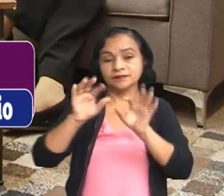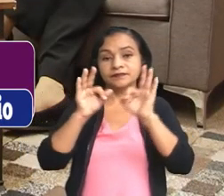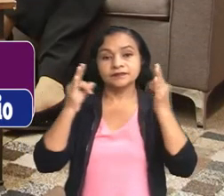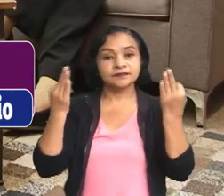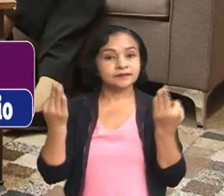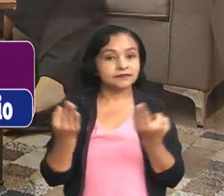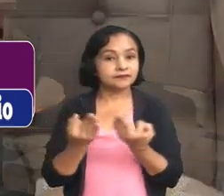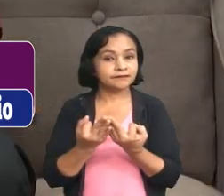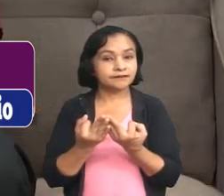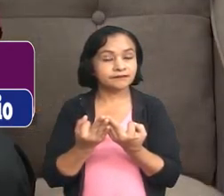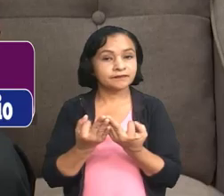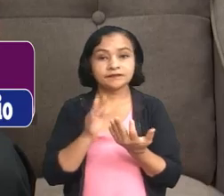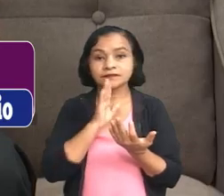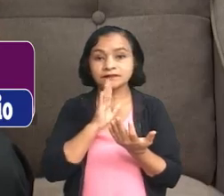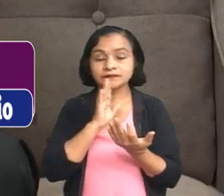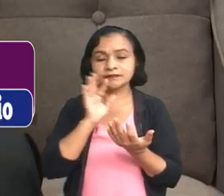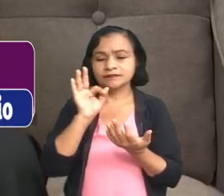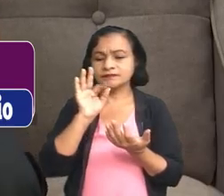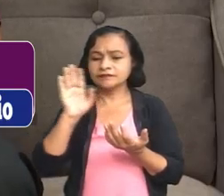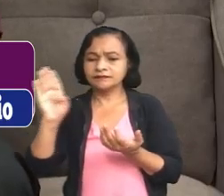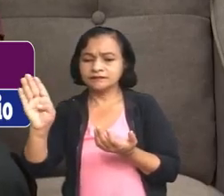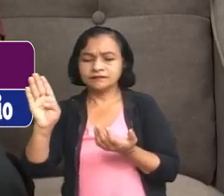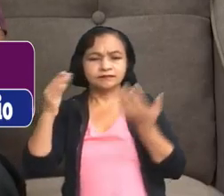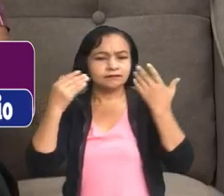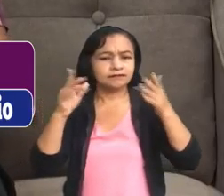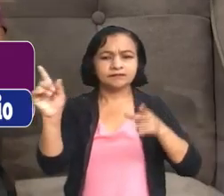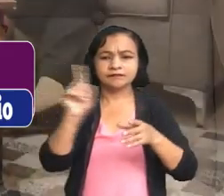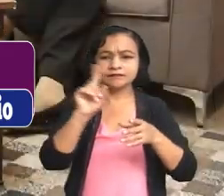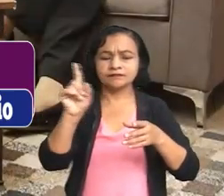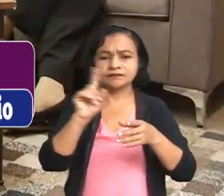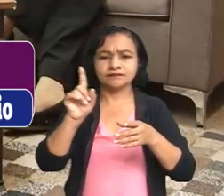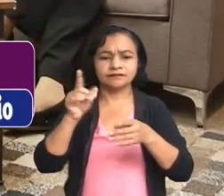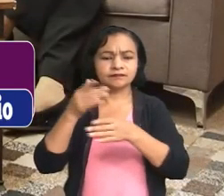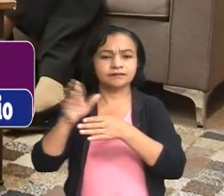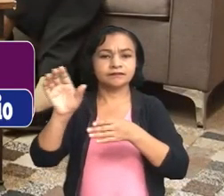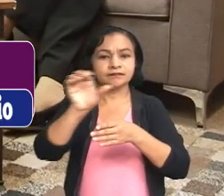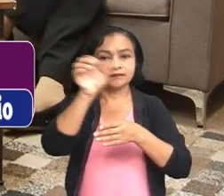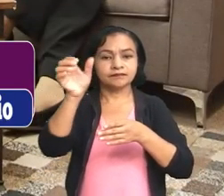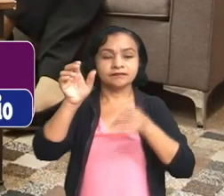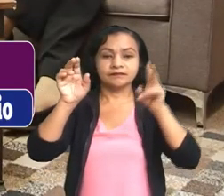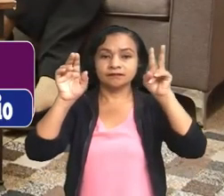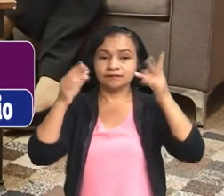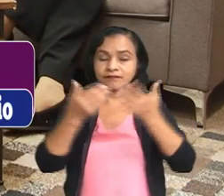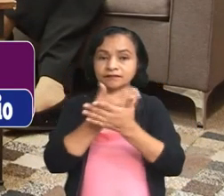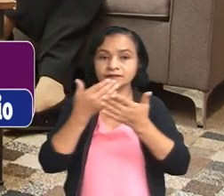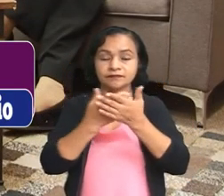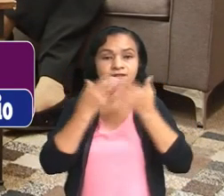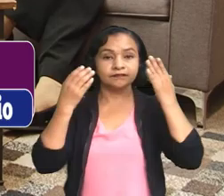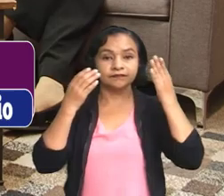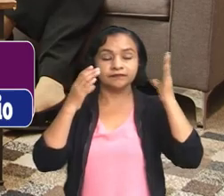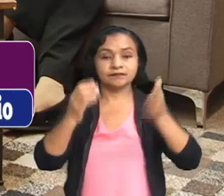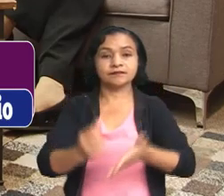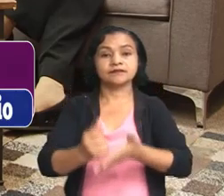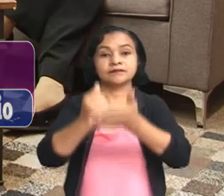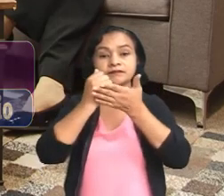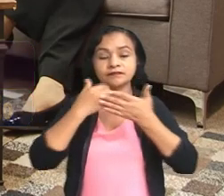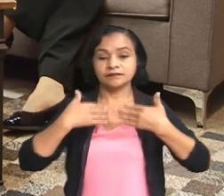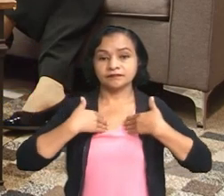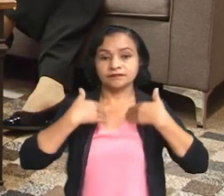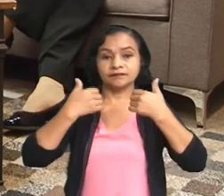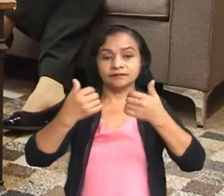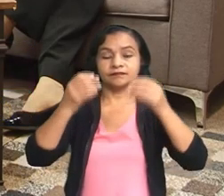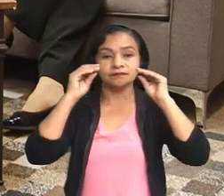no solamente estamos hablando de Facebook, Twitter e Instagram, no es redes sociales nada más. También hay nuevas tecnologías aplicadas para la salud, para